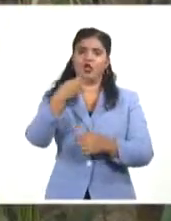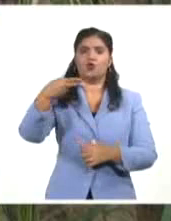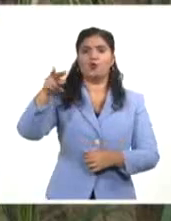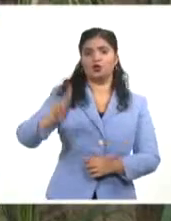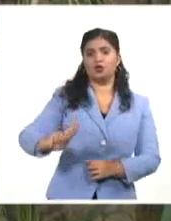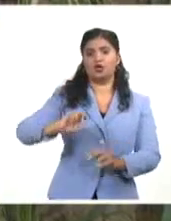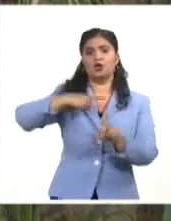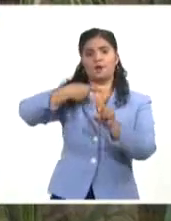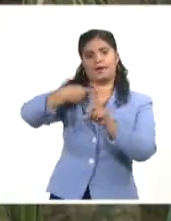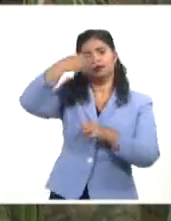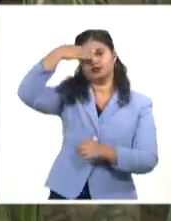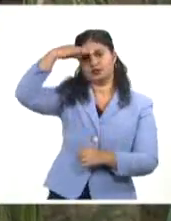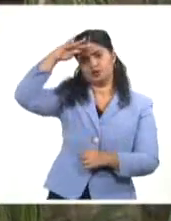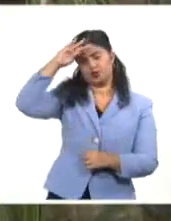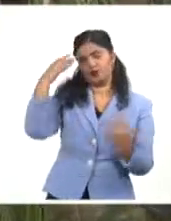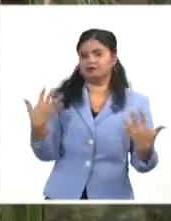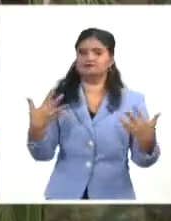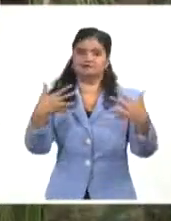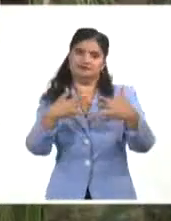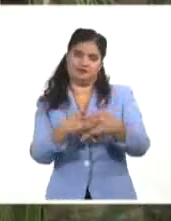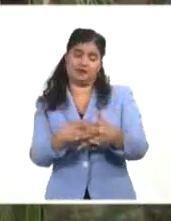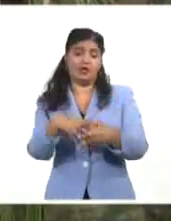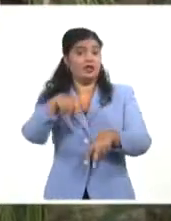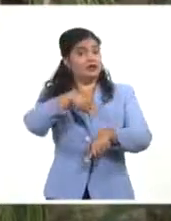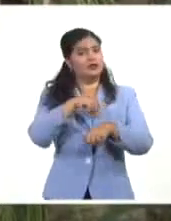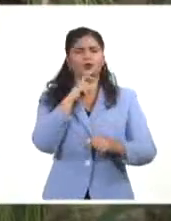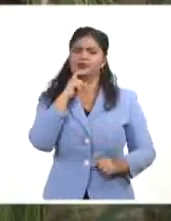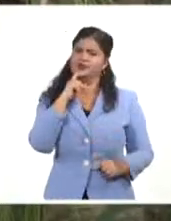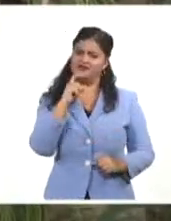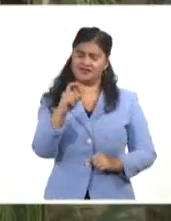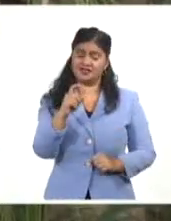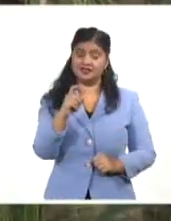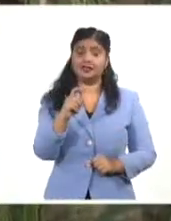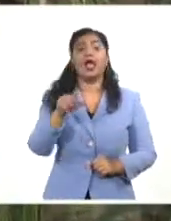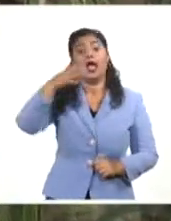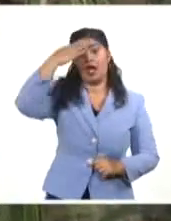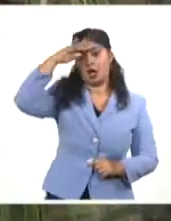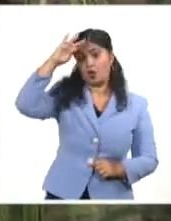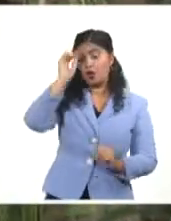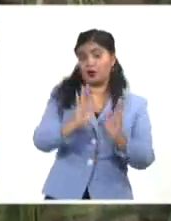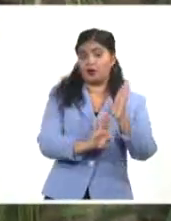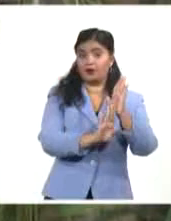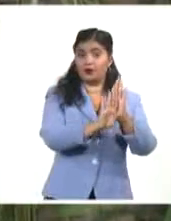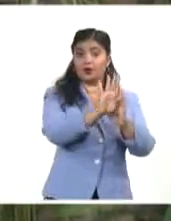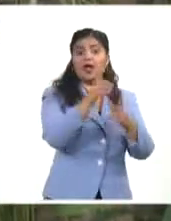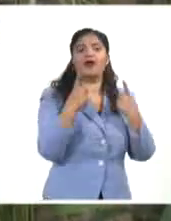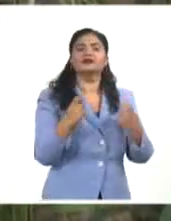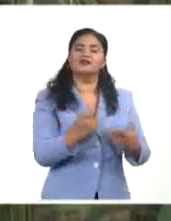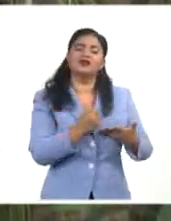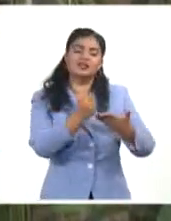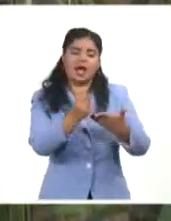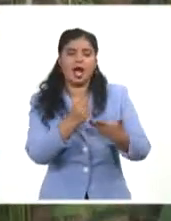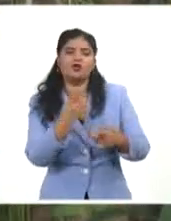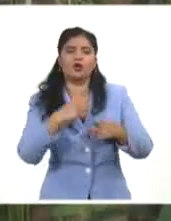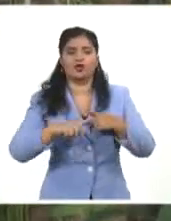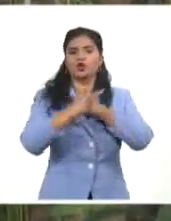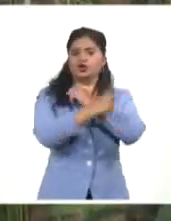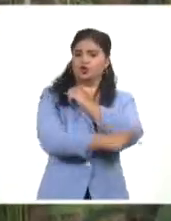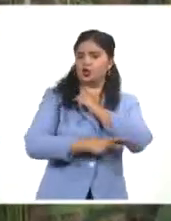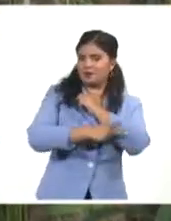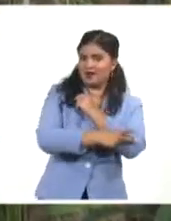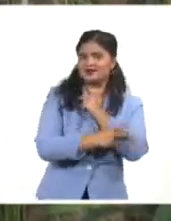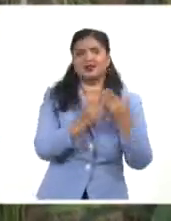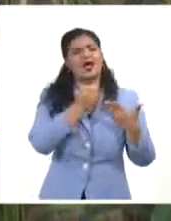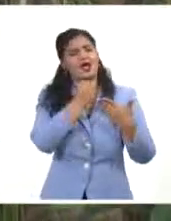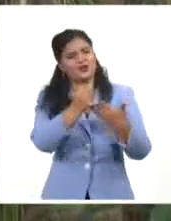muy difíciles. La solidaridad es bien importante porque es la clave para mantenernos como que en pie, para mantener fortaleza. La